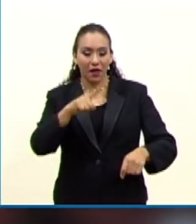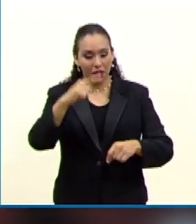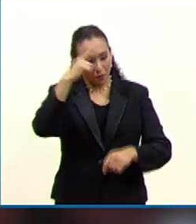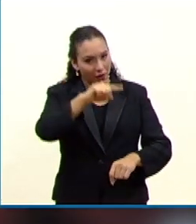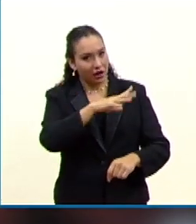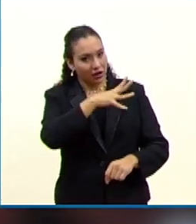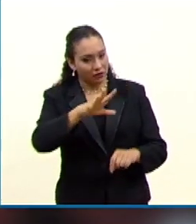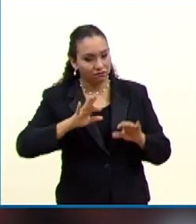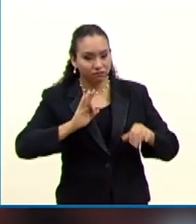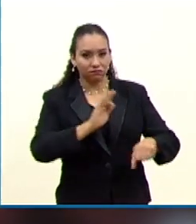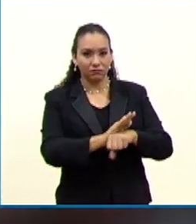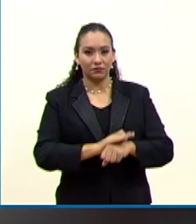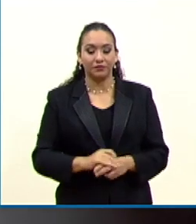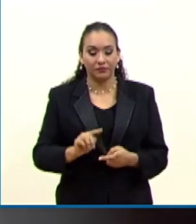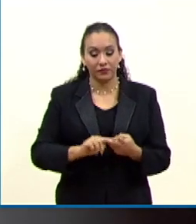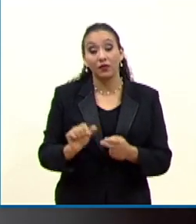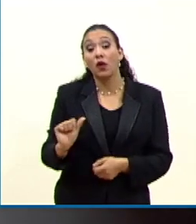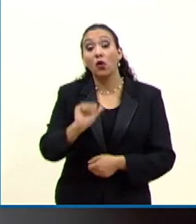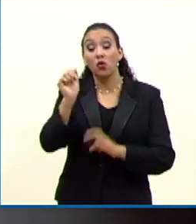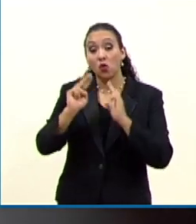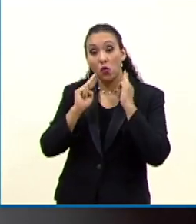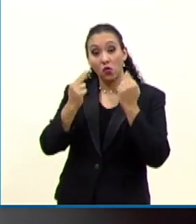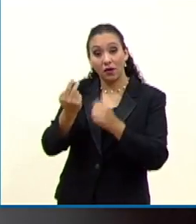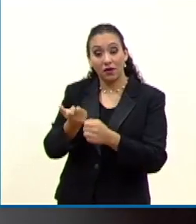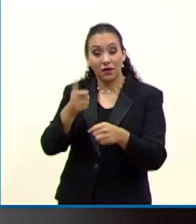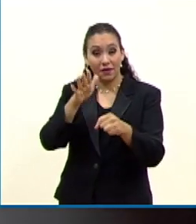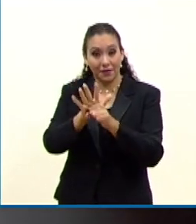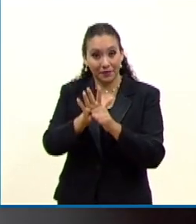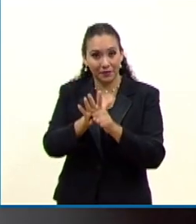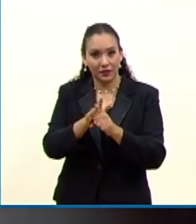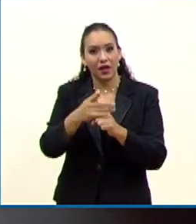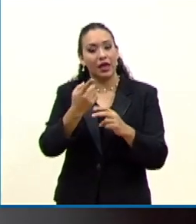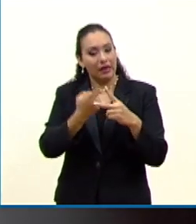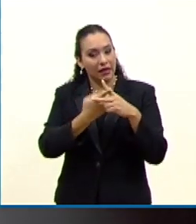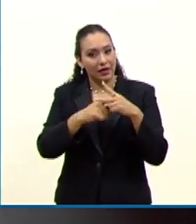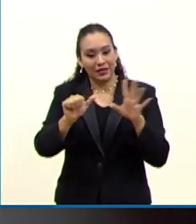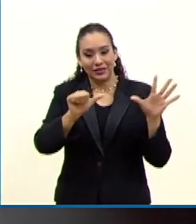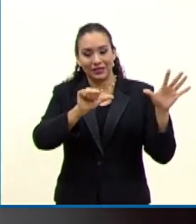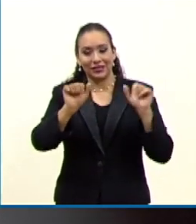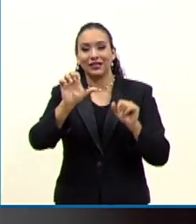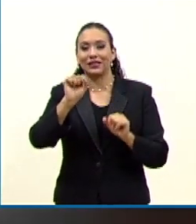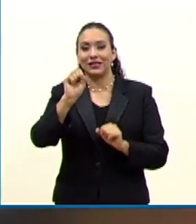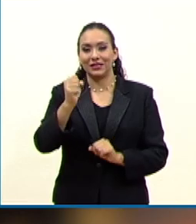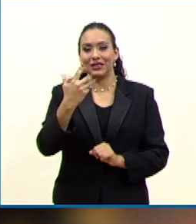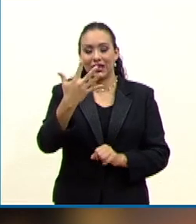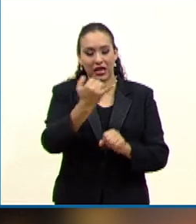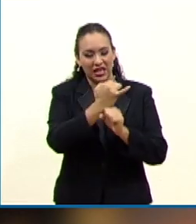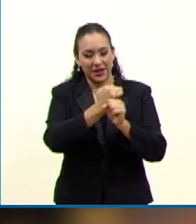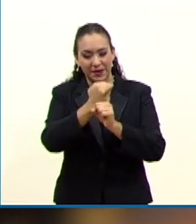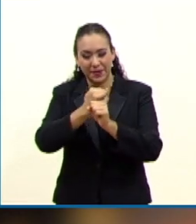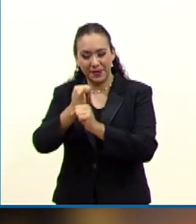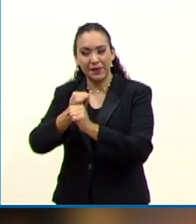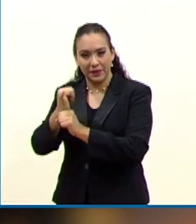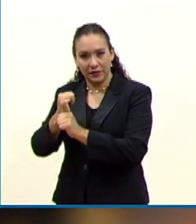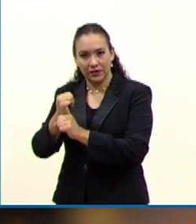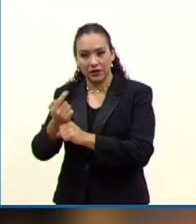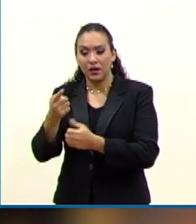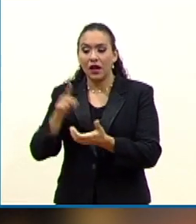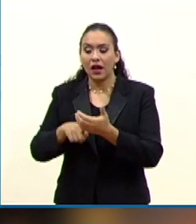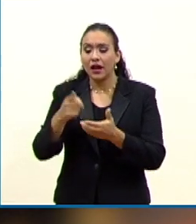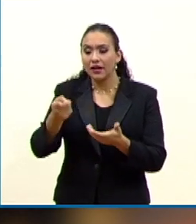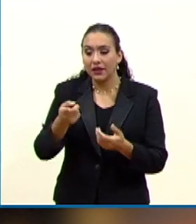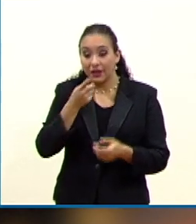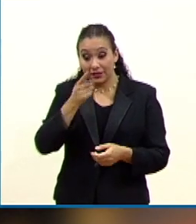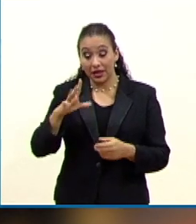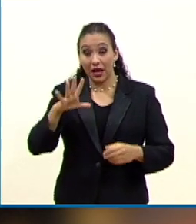mientras que la Unidad General de Responsabilidades Administrativas inició 665 investigaciones que involucran a